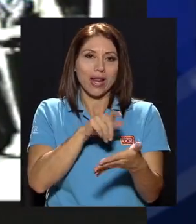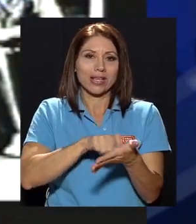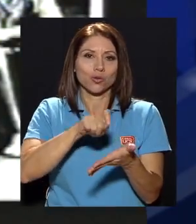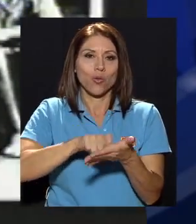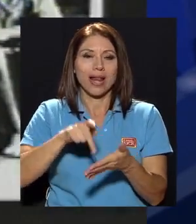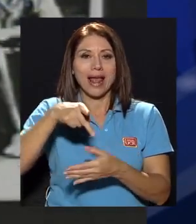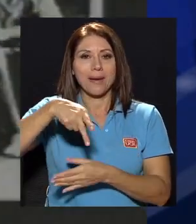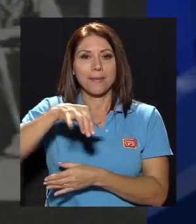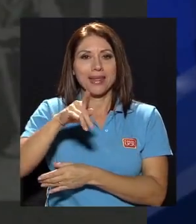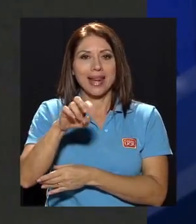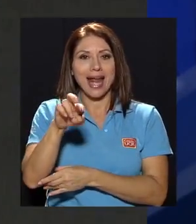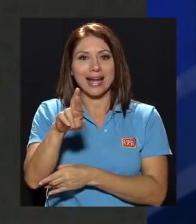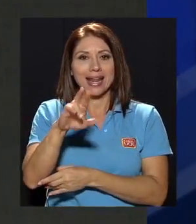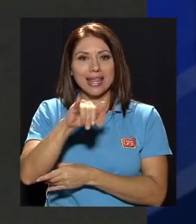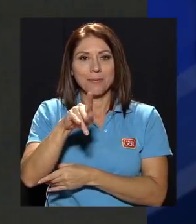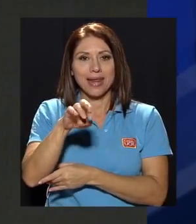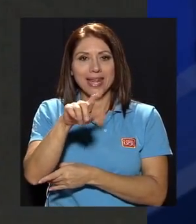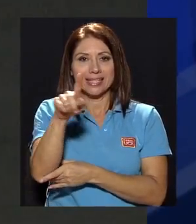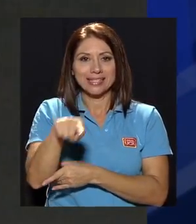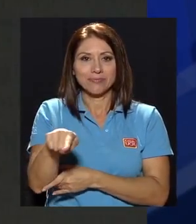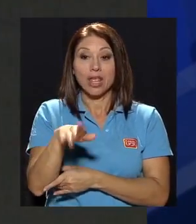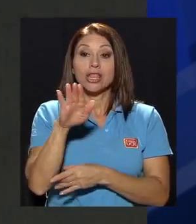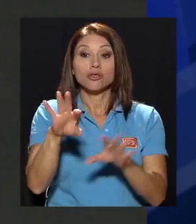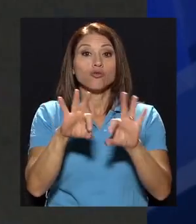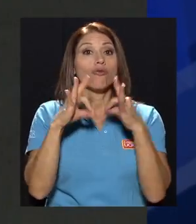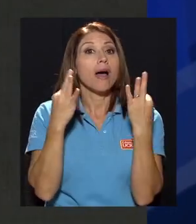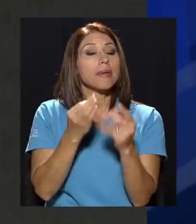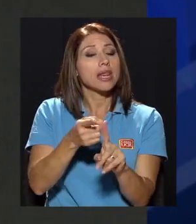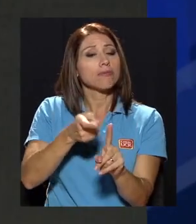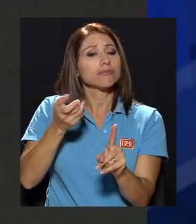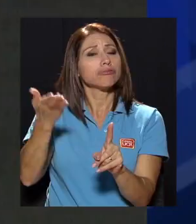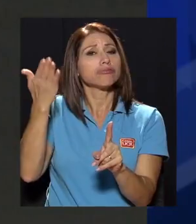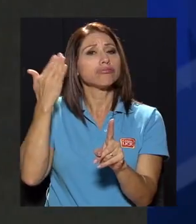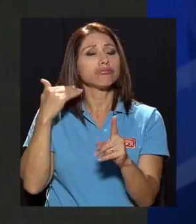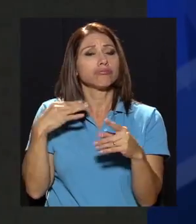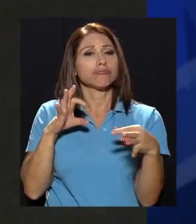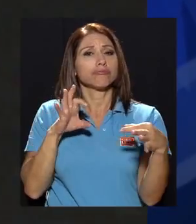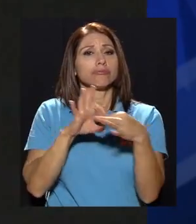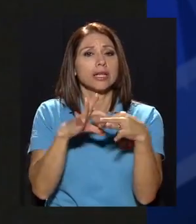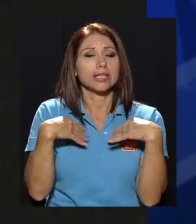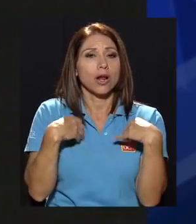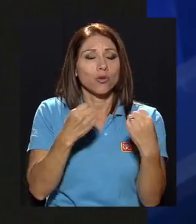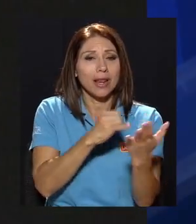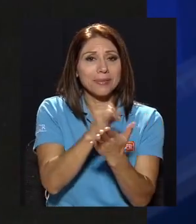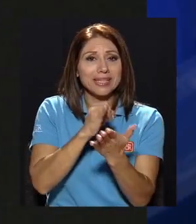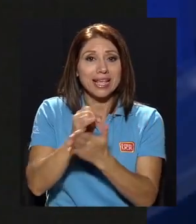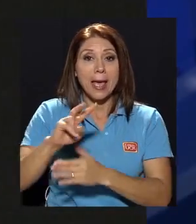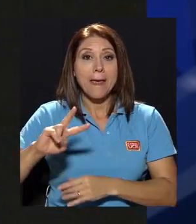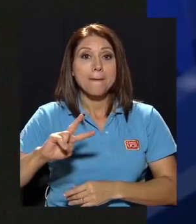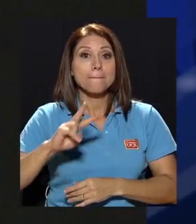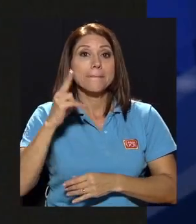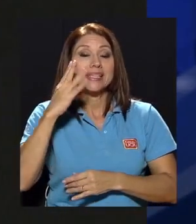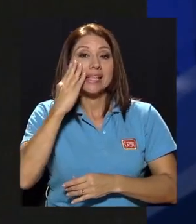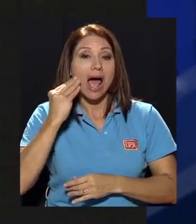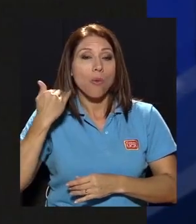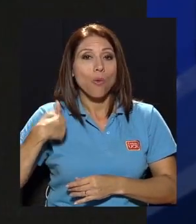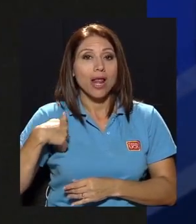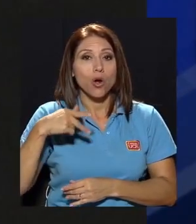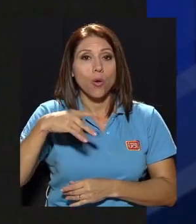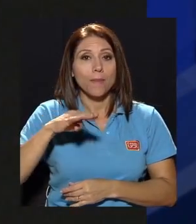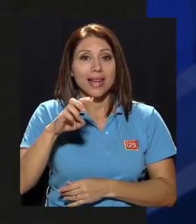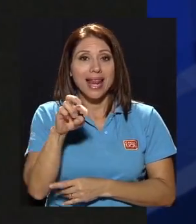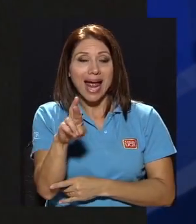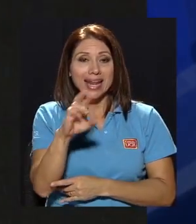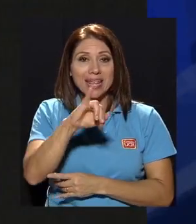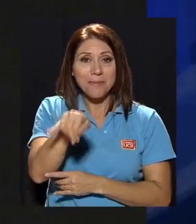Jiménez. Procede de una familia ligada a la salud y la investigación. Su bisabuelo, Pilar Jiménez, fue